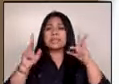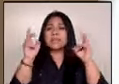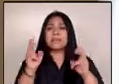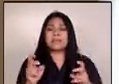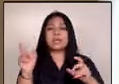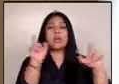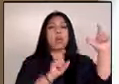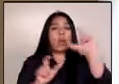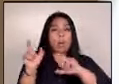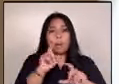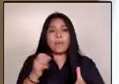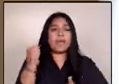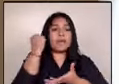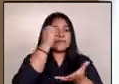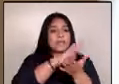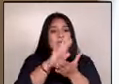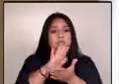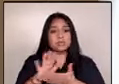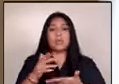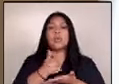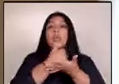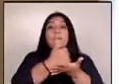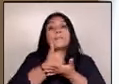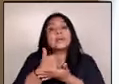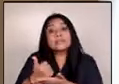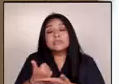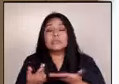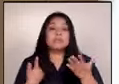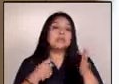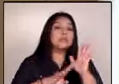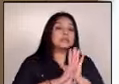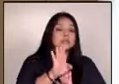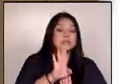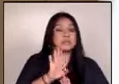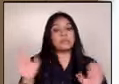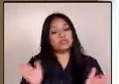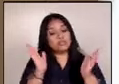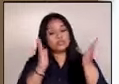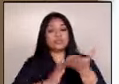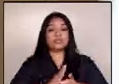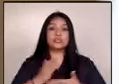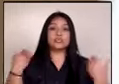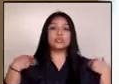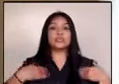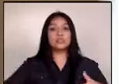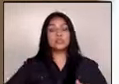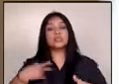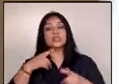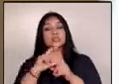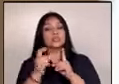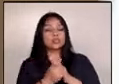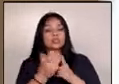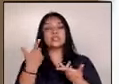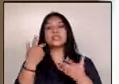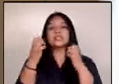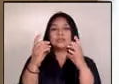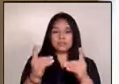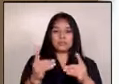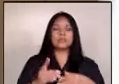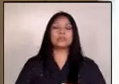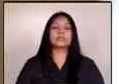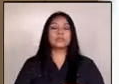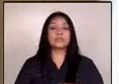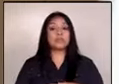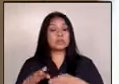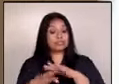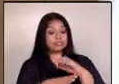inversión hasta la cooperación para el desarrollo la promoción de los Derechos Humanos la cultura y la educación con